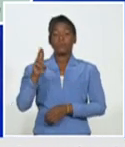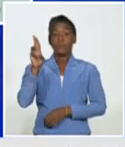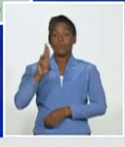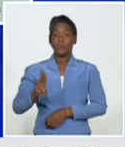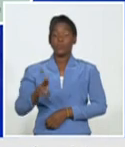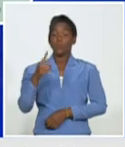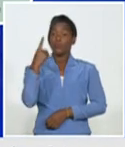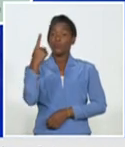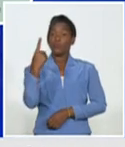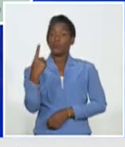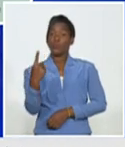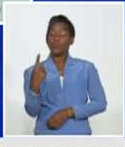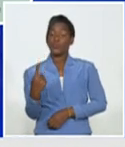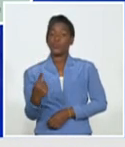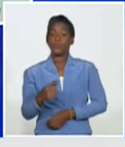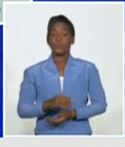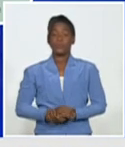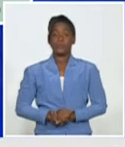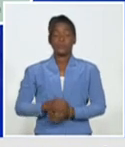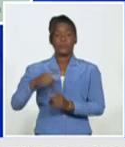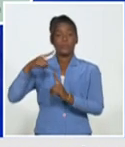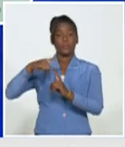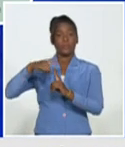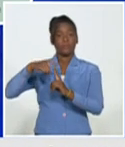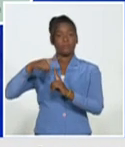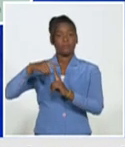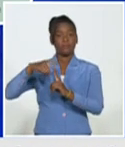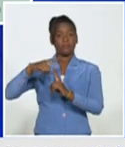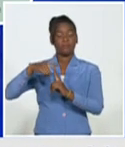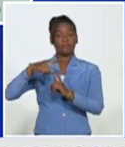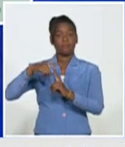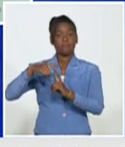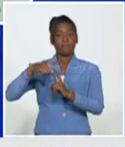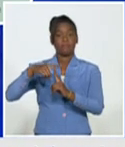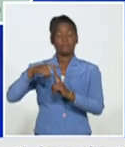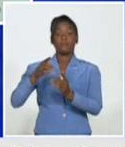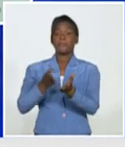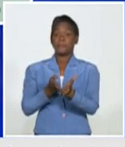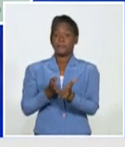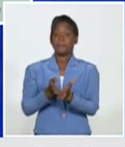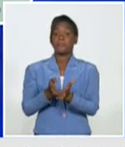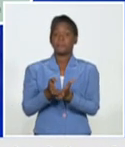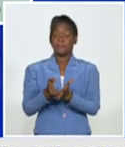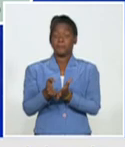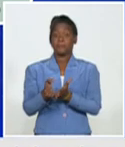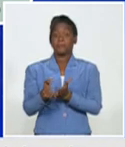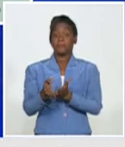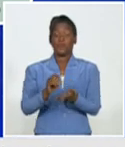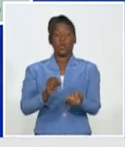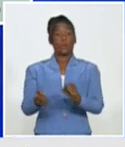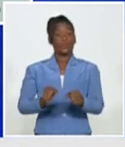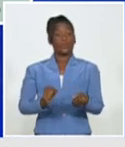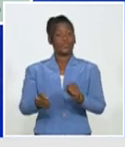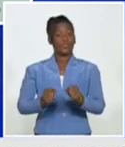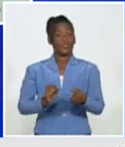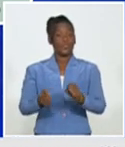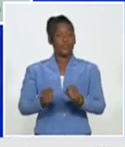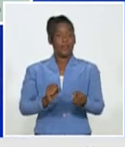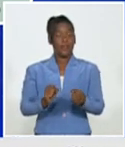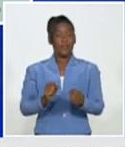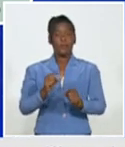uno. Las Tunas, que sigue manteniendo control de su pandemia, de su